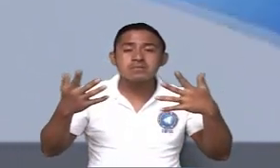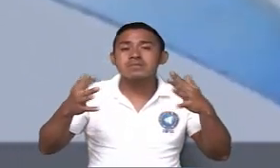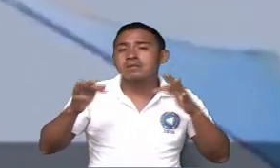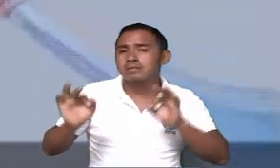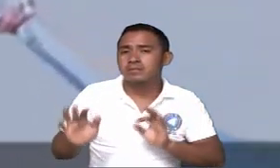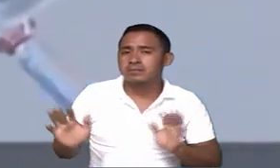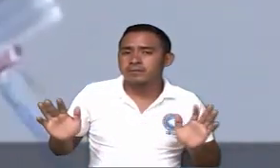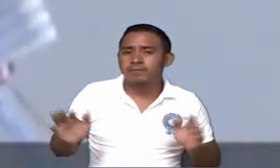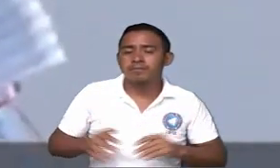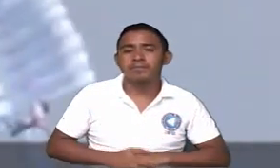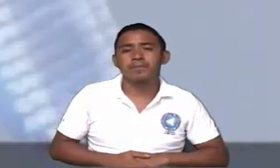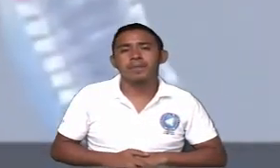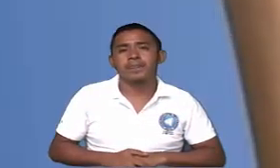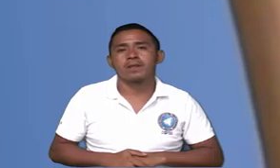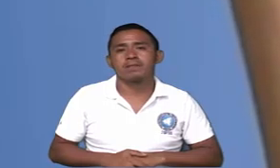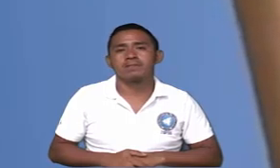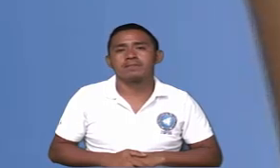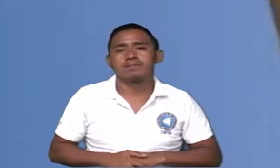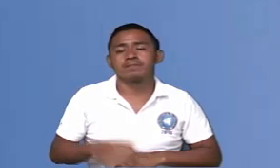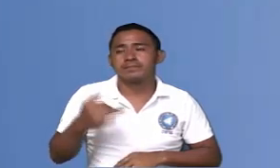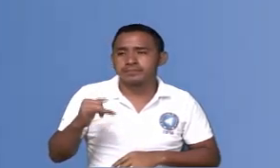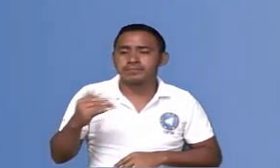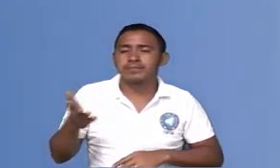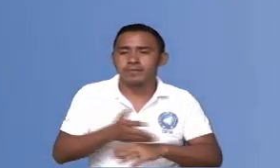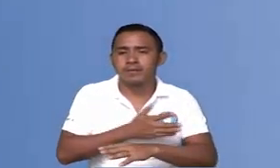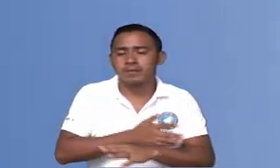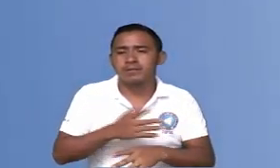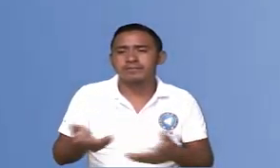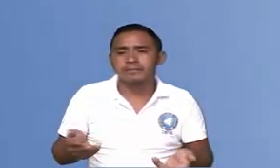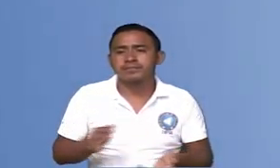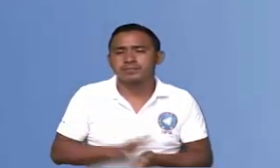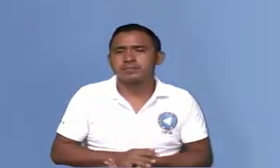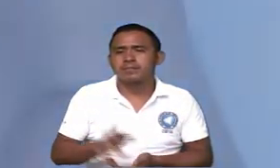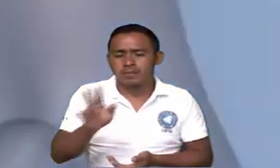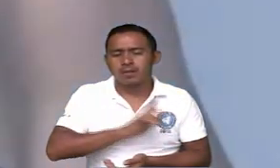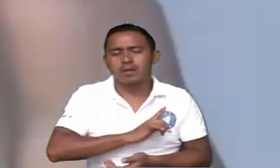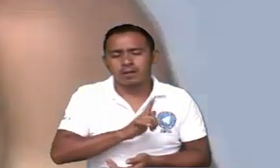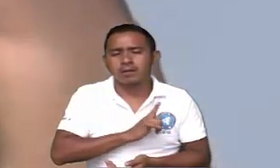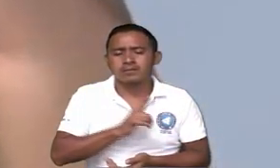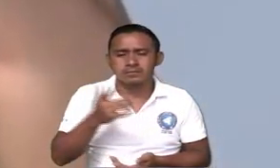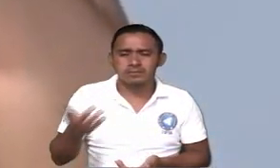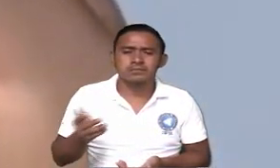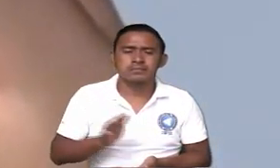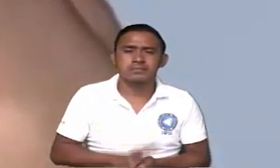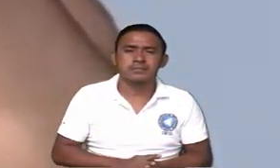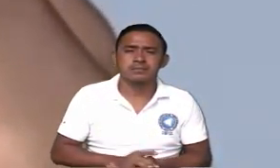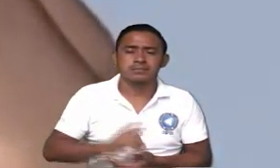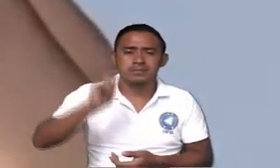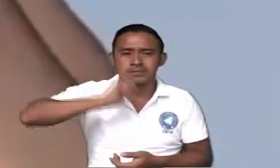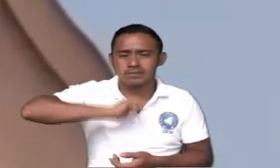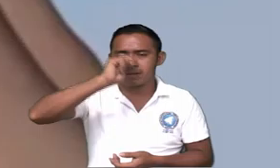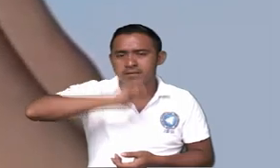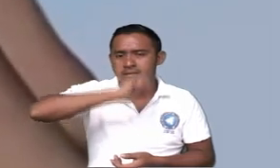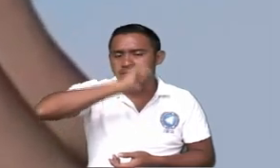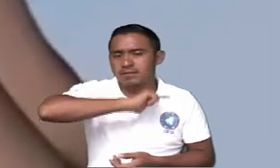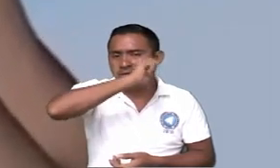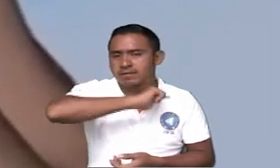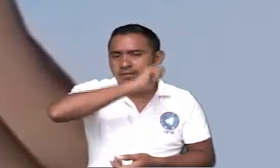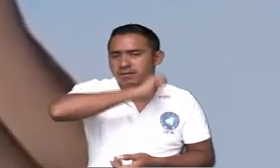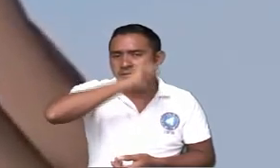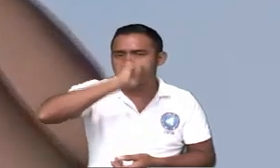lengua. Sí, como decías, existe una técnica que es como de abajo hacia arriba, no es